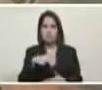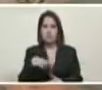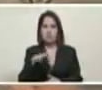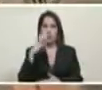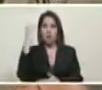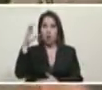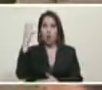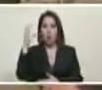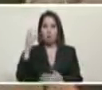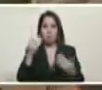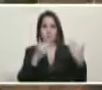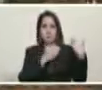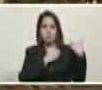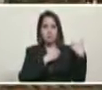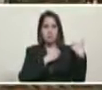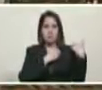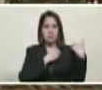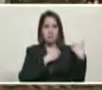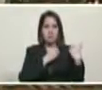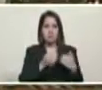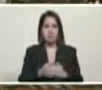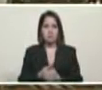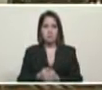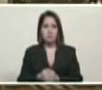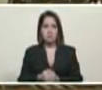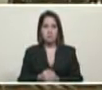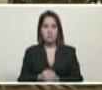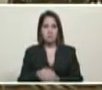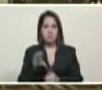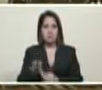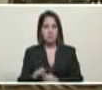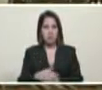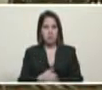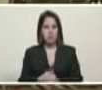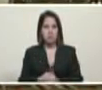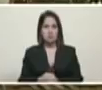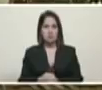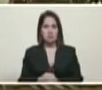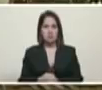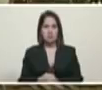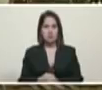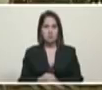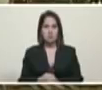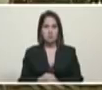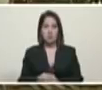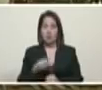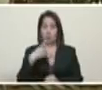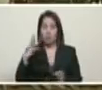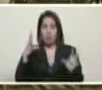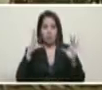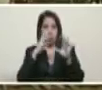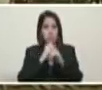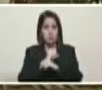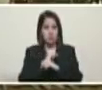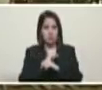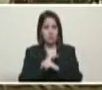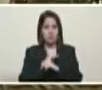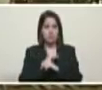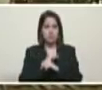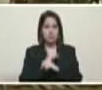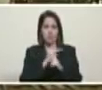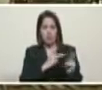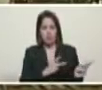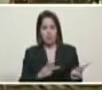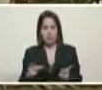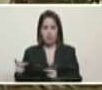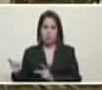oportunidad a cargo de las fuerzas paramilitares del país neogranadino. Señoras y todos, muy buenas noches y sean bienvenidos a este acto